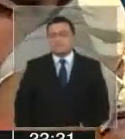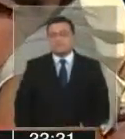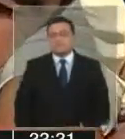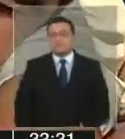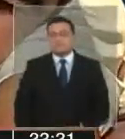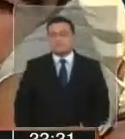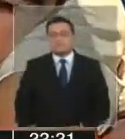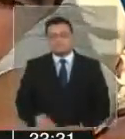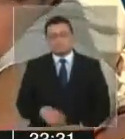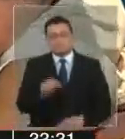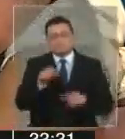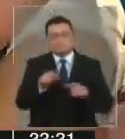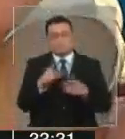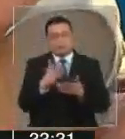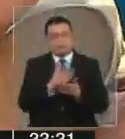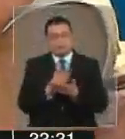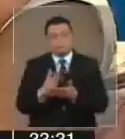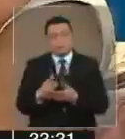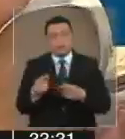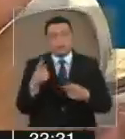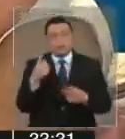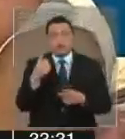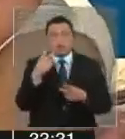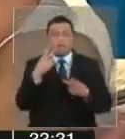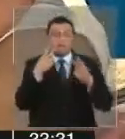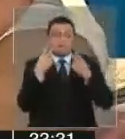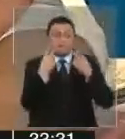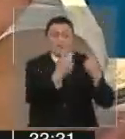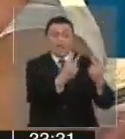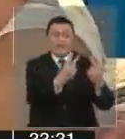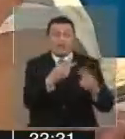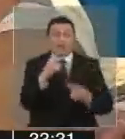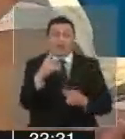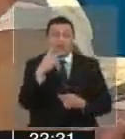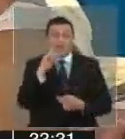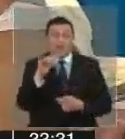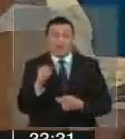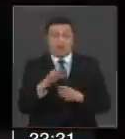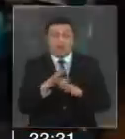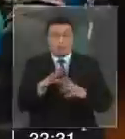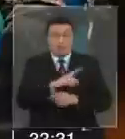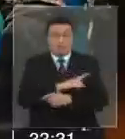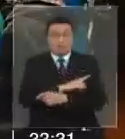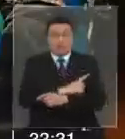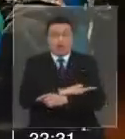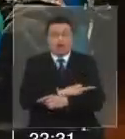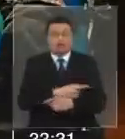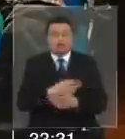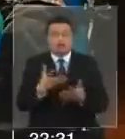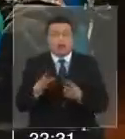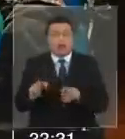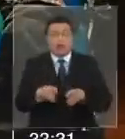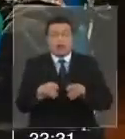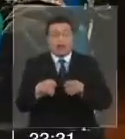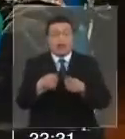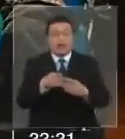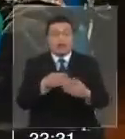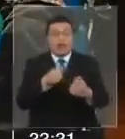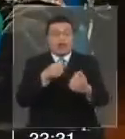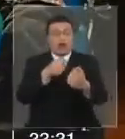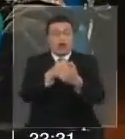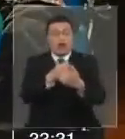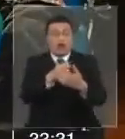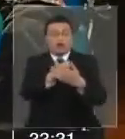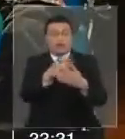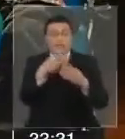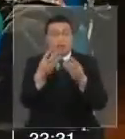Fue un viaje muy poderoso, diría yo, hacia encontrarme con el